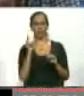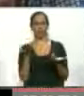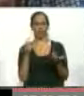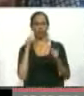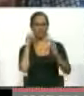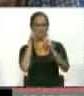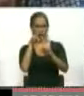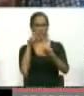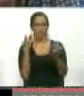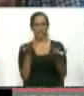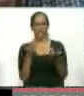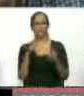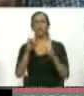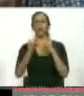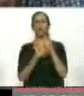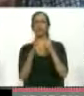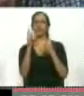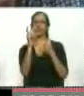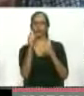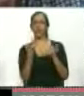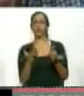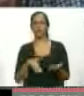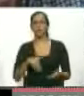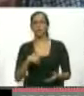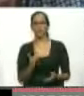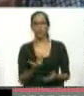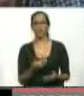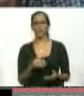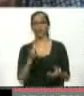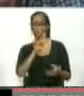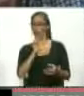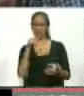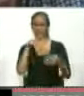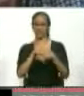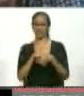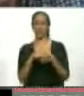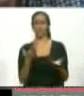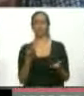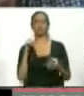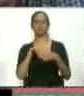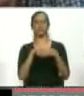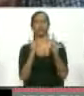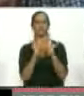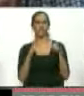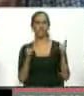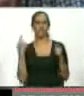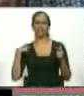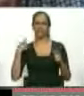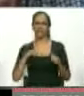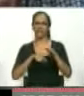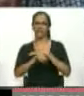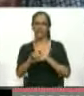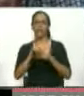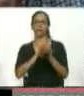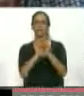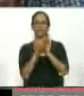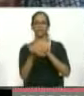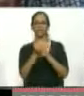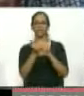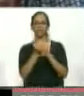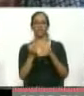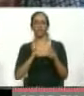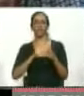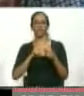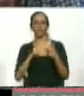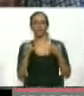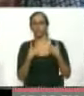oportunidad segundo chance pero esa oportunidad de llevarnos elecciones es para llevarnos elecciones libres una derechos libres con el que pasar por ss de observación entonces yo